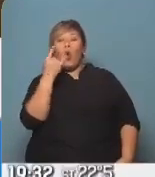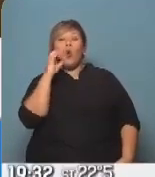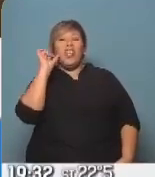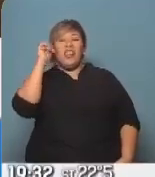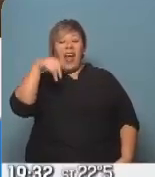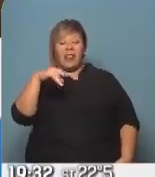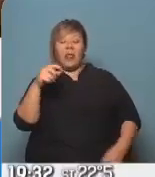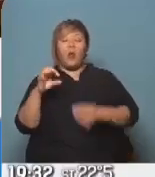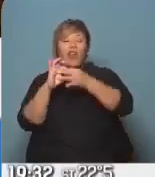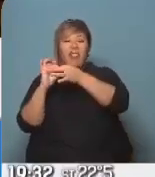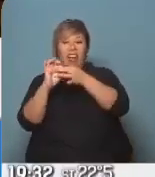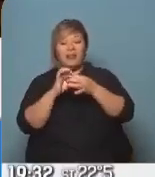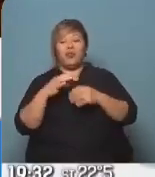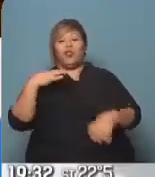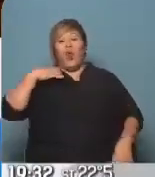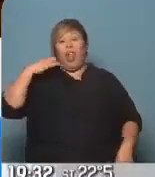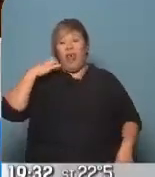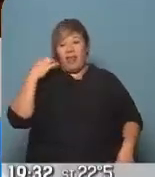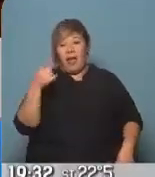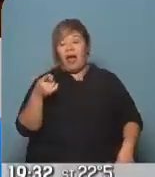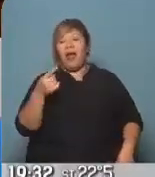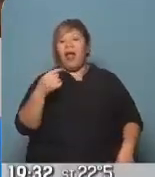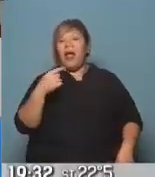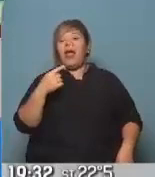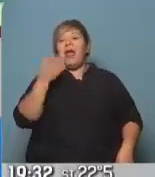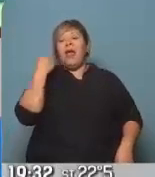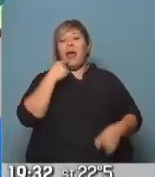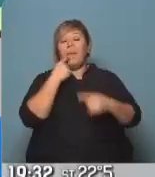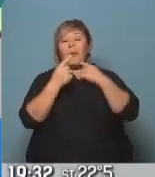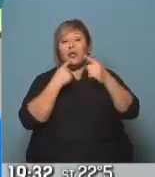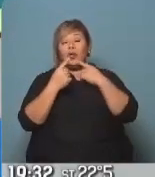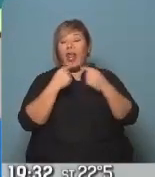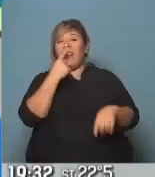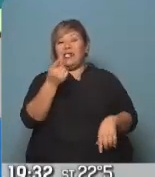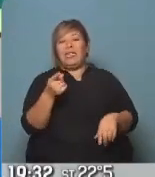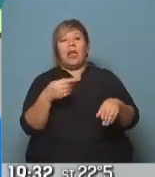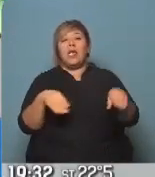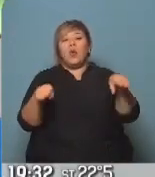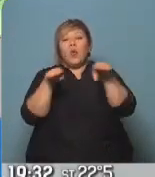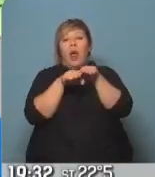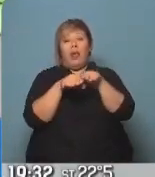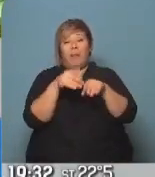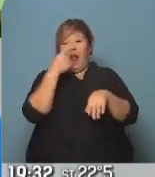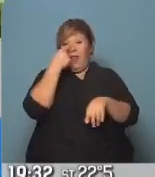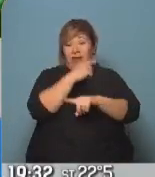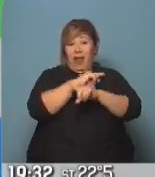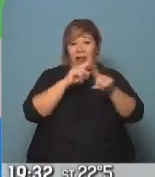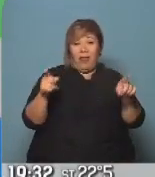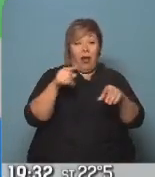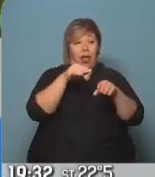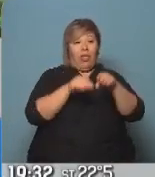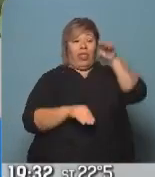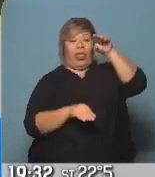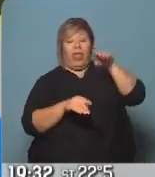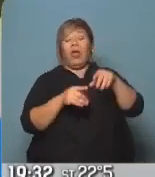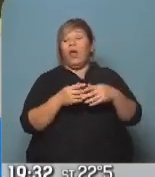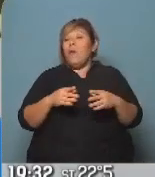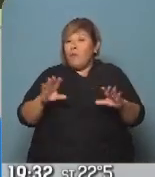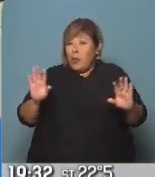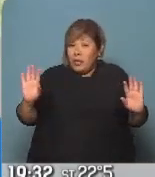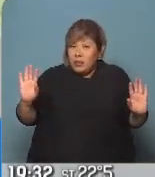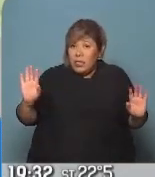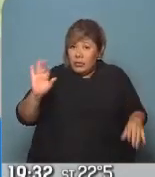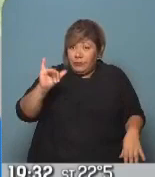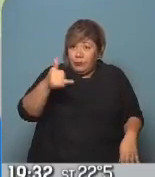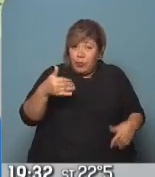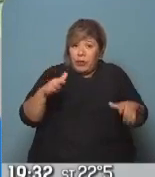la diferencia fue muy grande. También es probable que haya habido movimientos de último momento en el